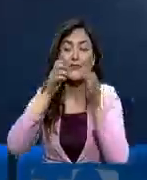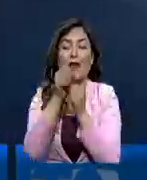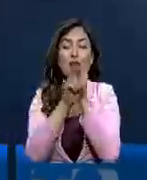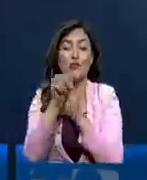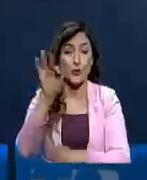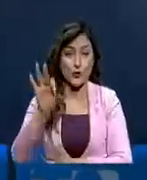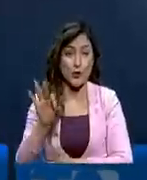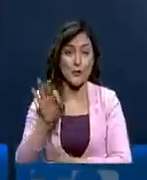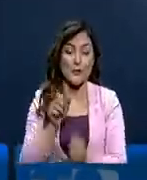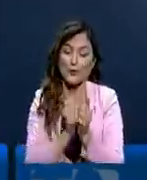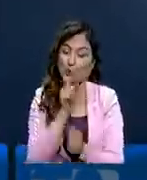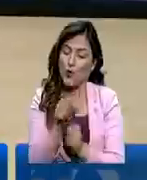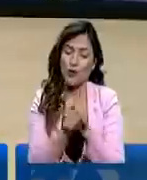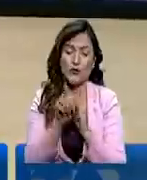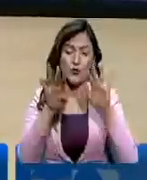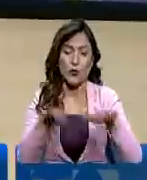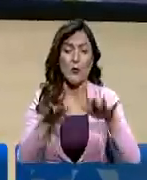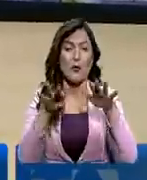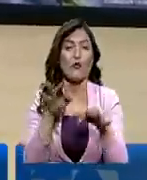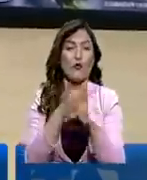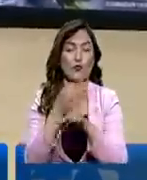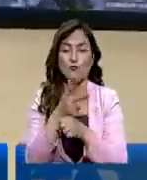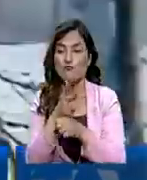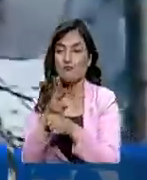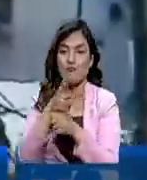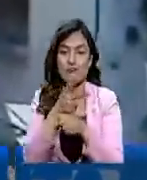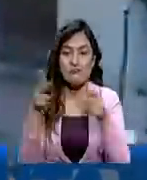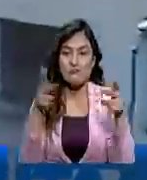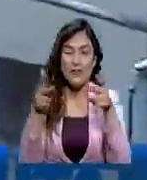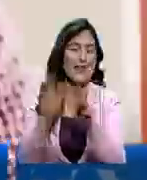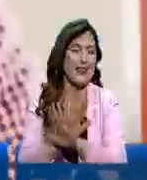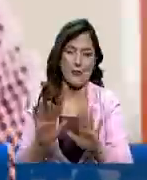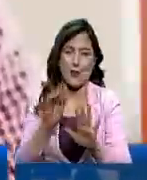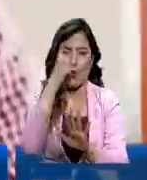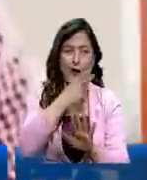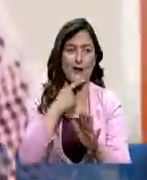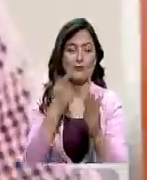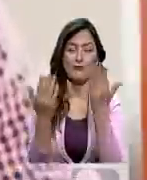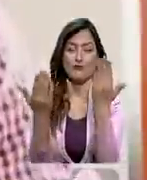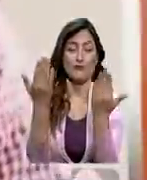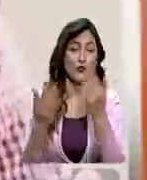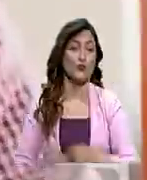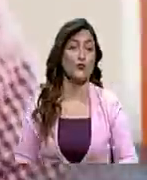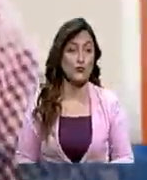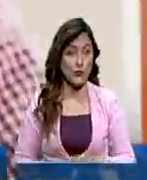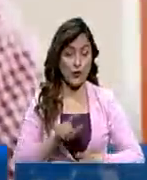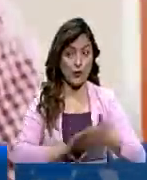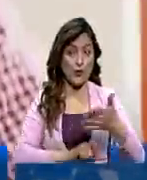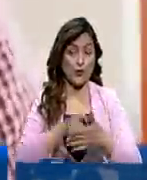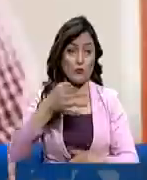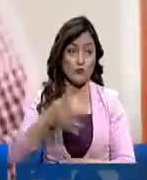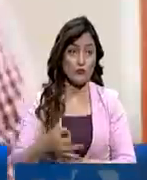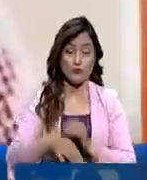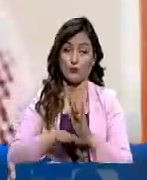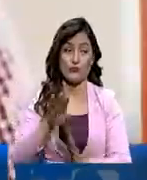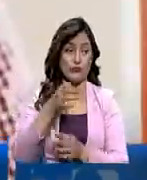pasado 1 año 9 meses y su única funcionalidad es la videovigilancia. No están cumpliendo con el objeto contractual, no están brindando